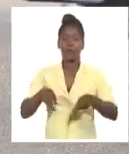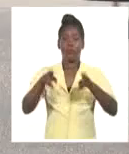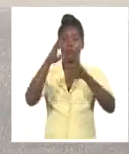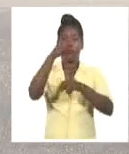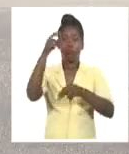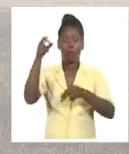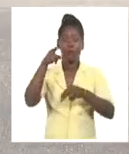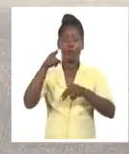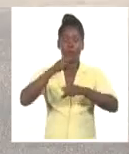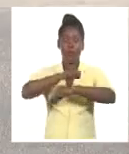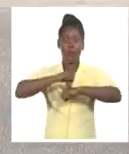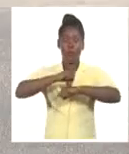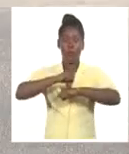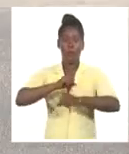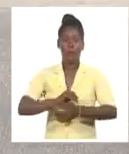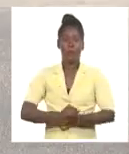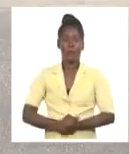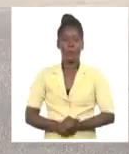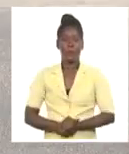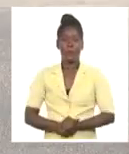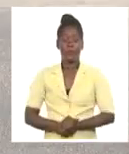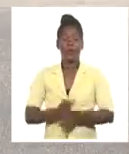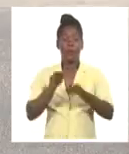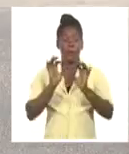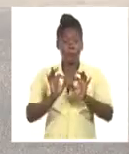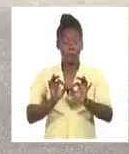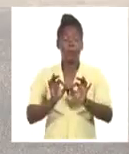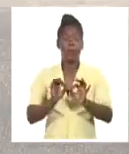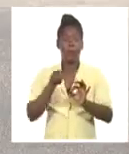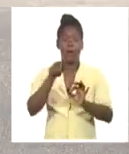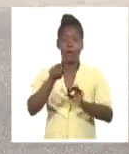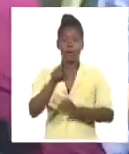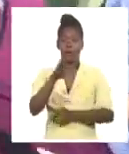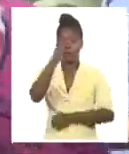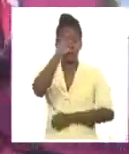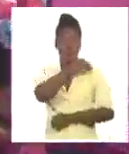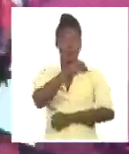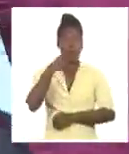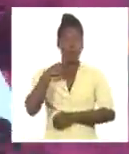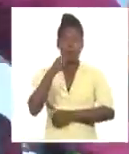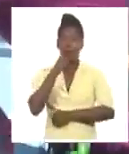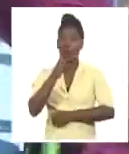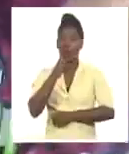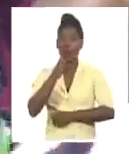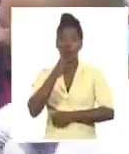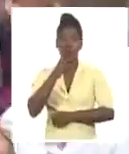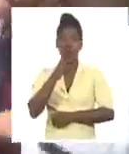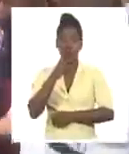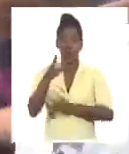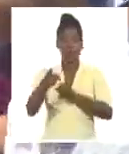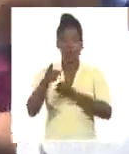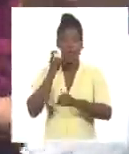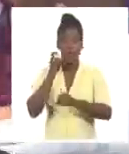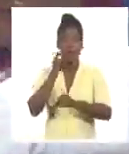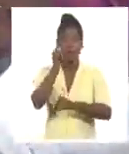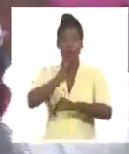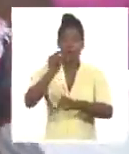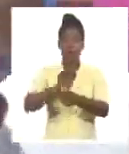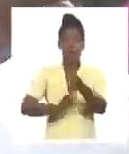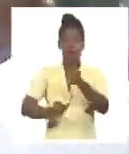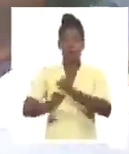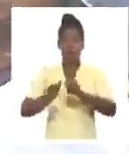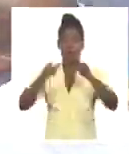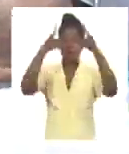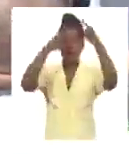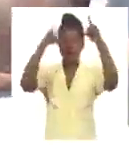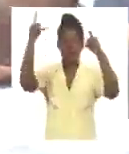Hotel Saratoga. En estos momentos se presta la mayor agilidad a cada ambulancia que arriba, intensivistas,